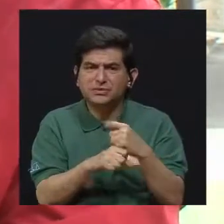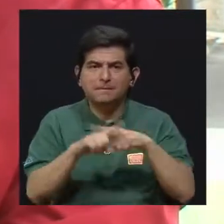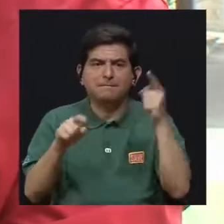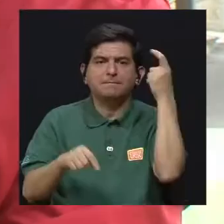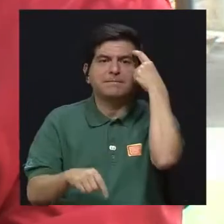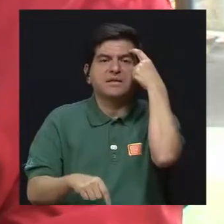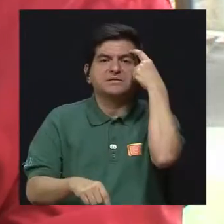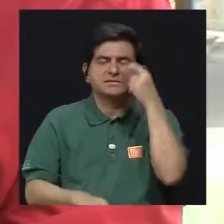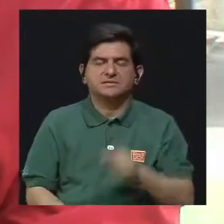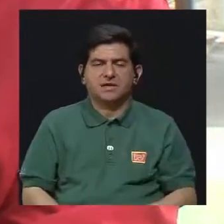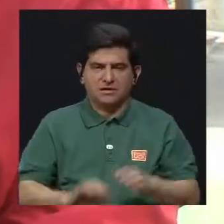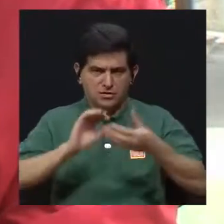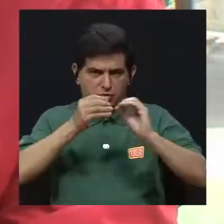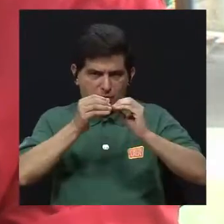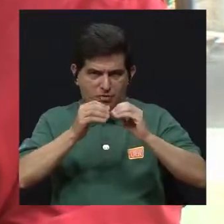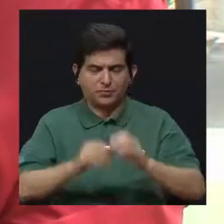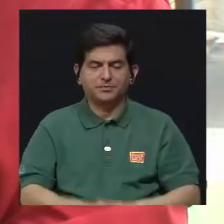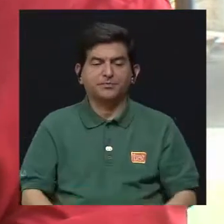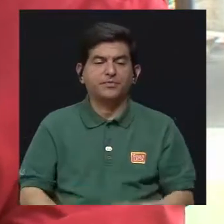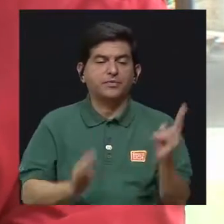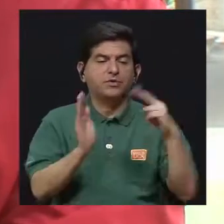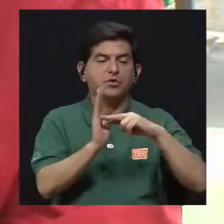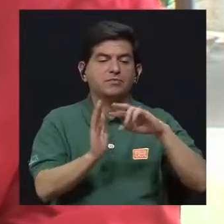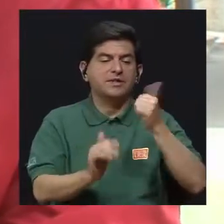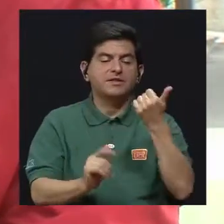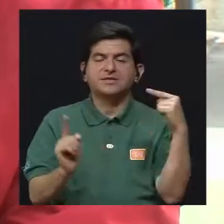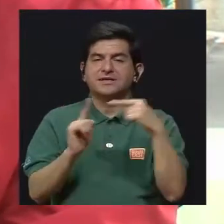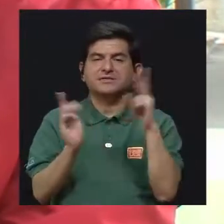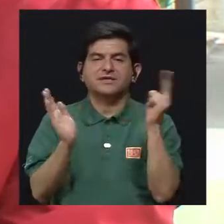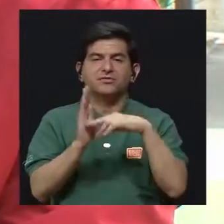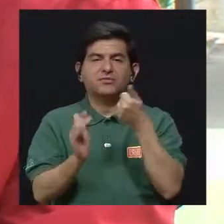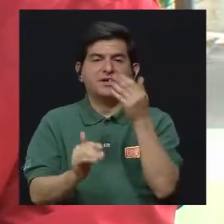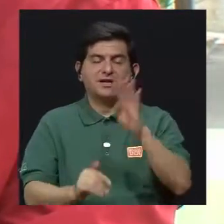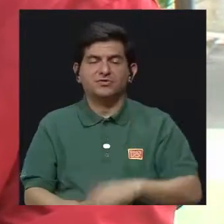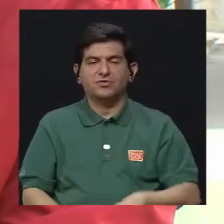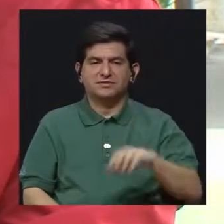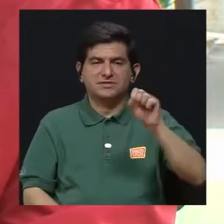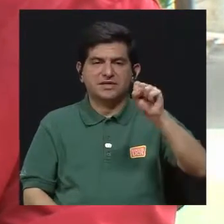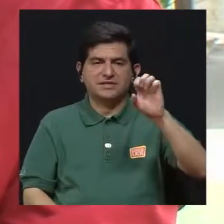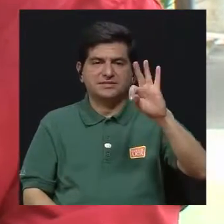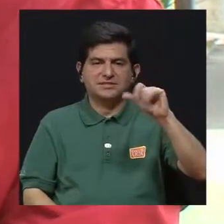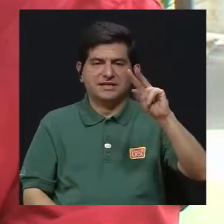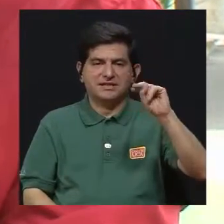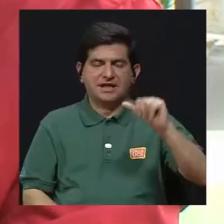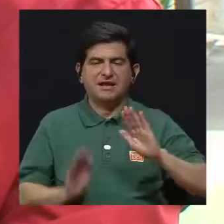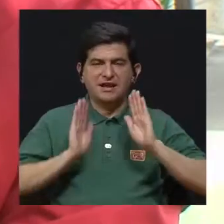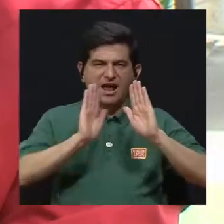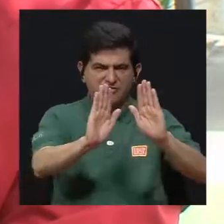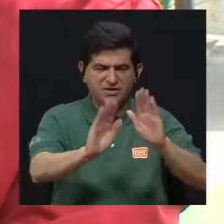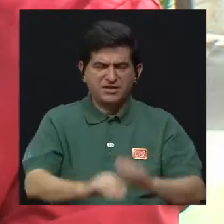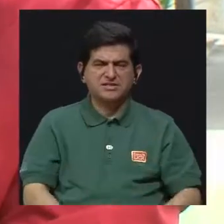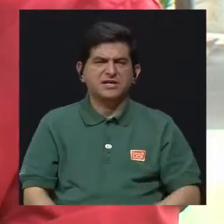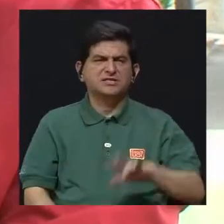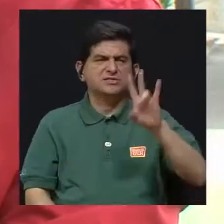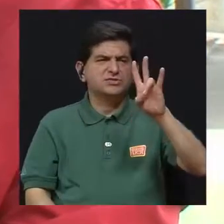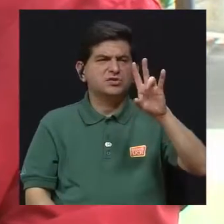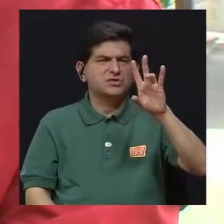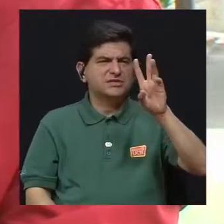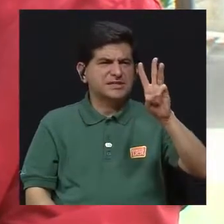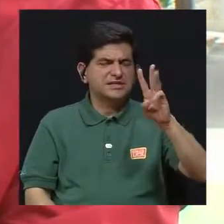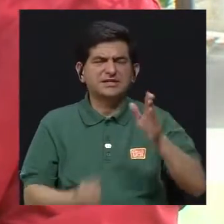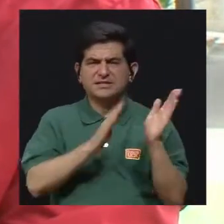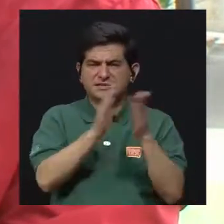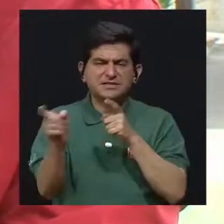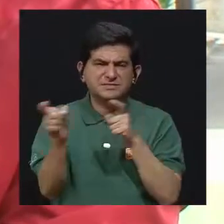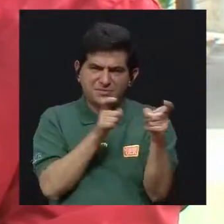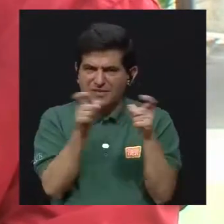Pero imagínense este dato. Resulta que entre el 2010 y el 2014 la SETENA rechazó aproximadamente